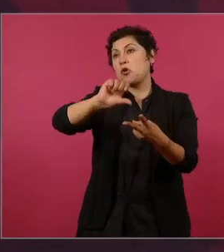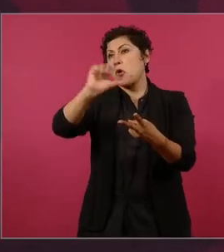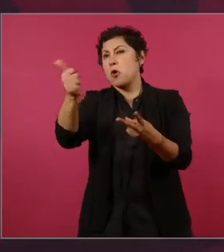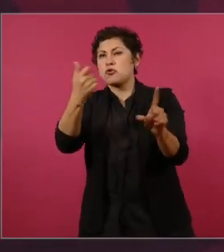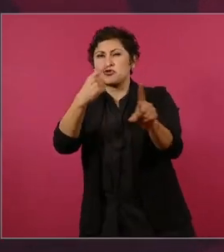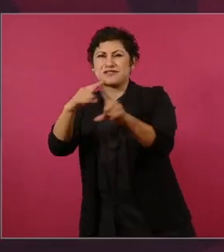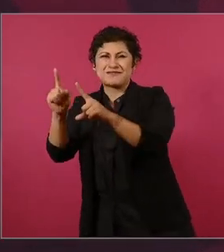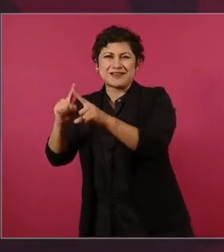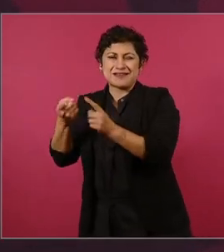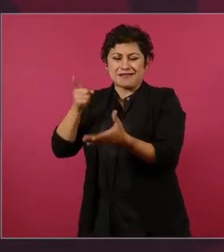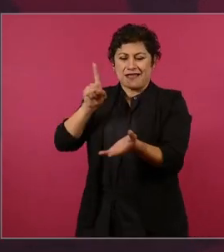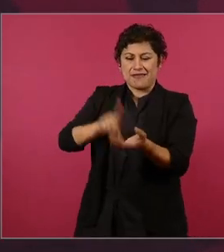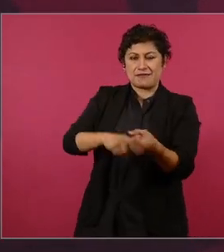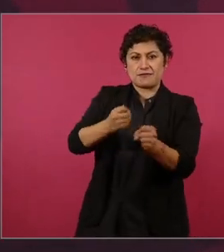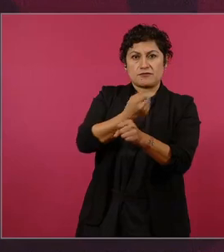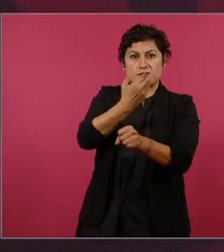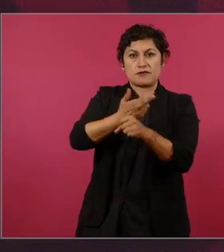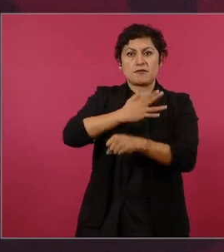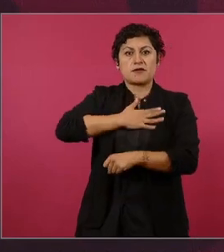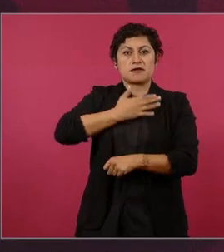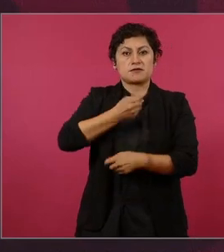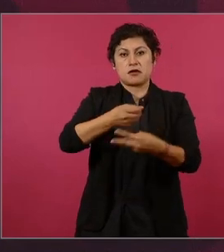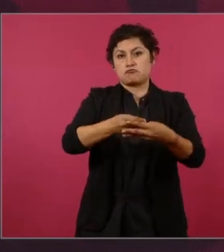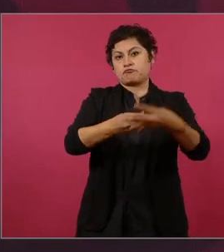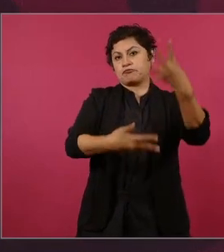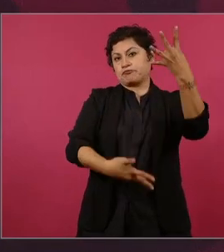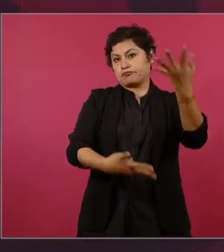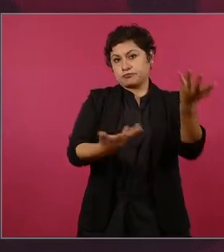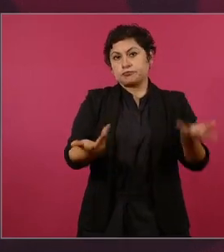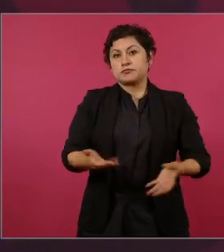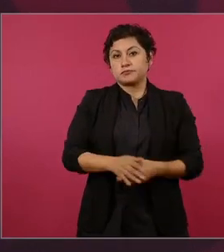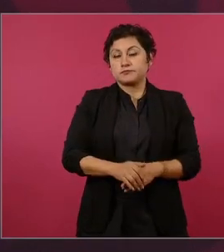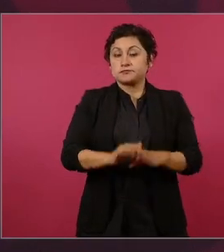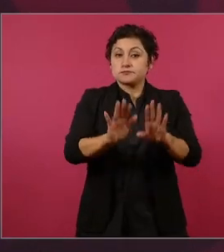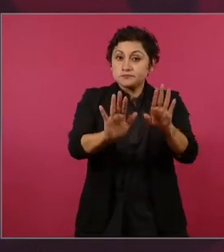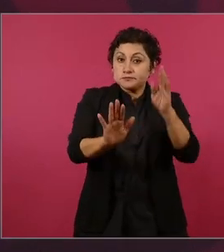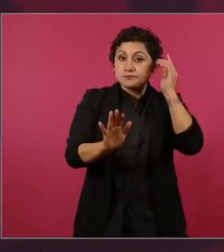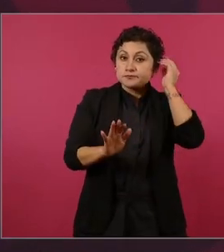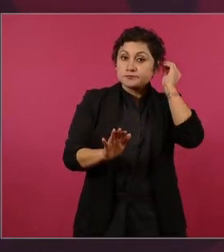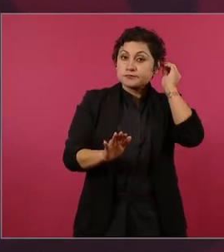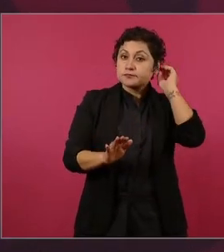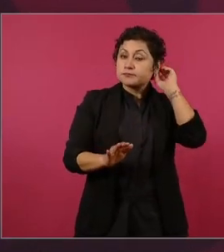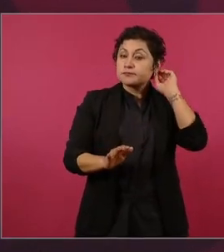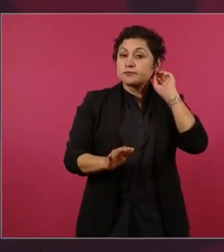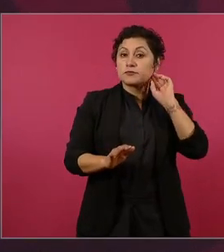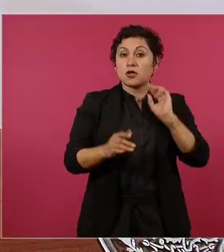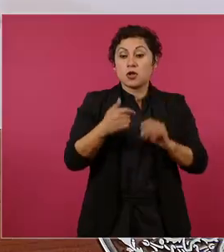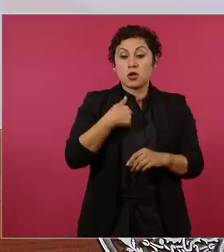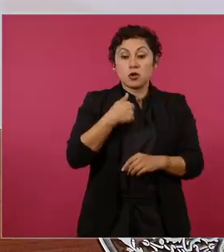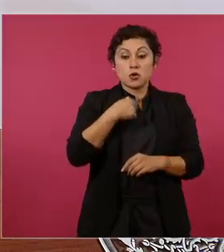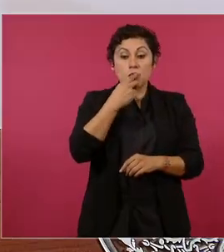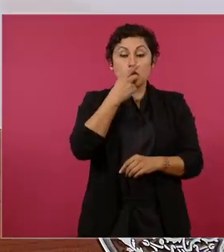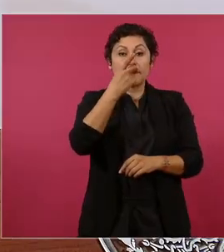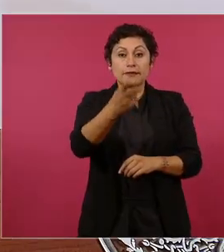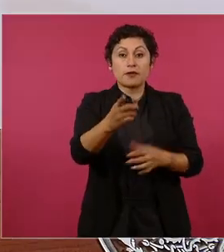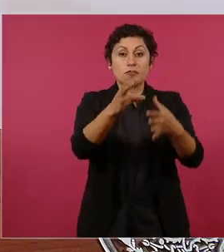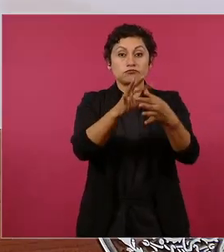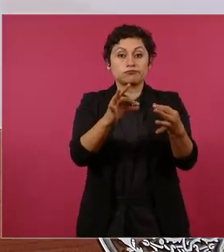Es que les hago la cuenta así rápido, ¿no? El